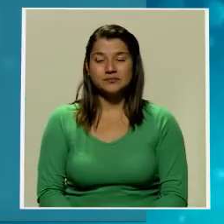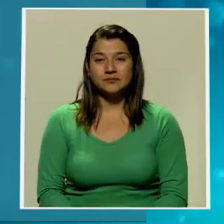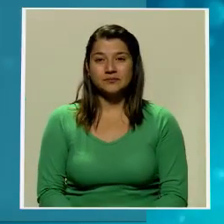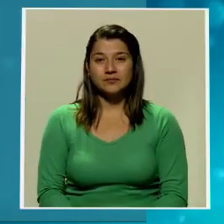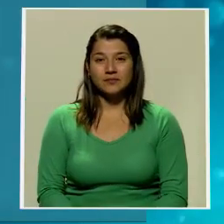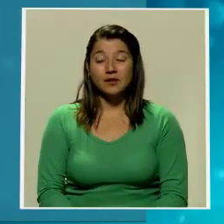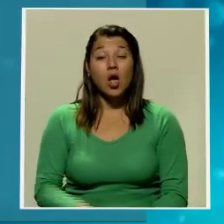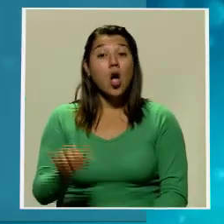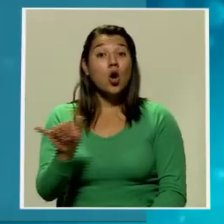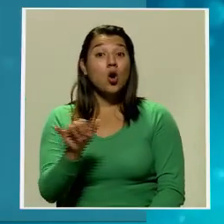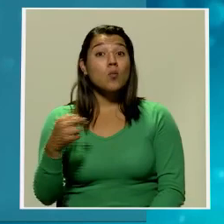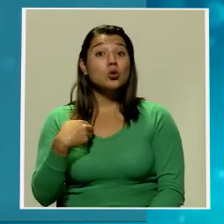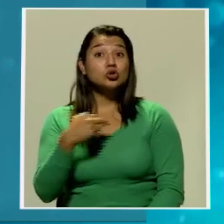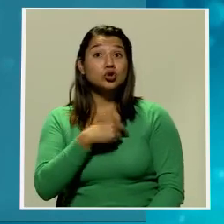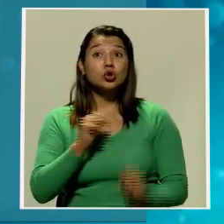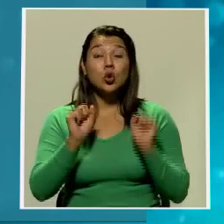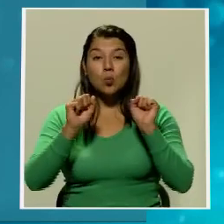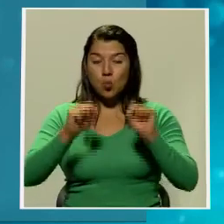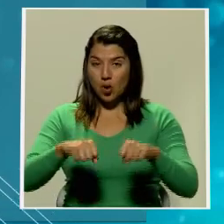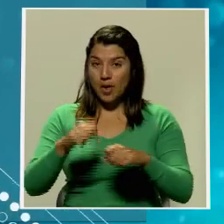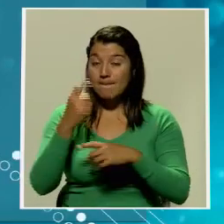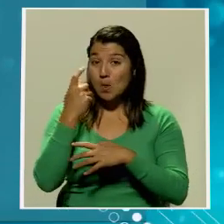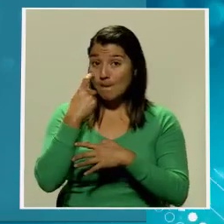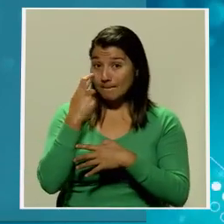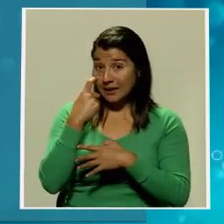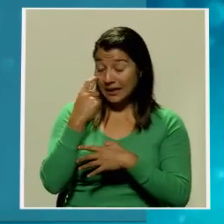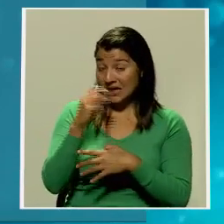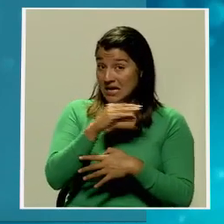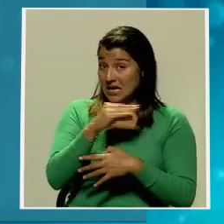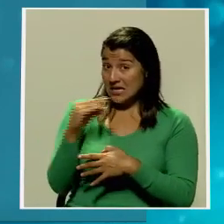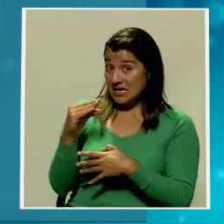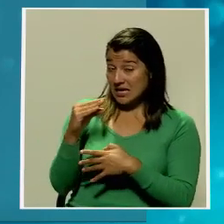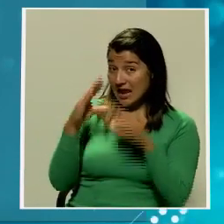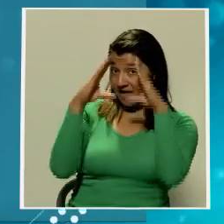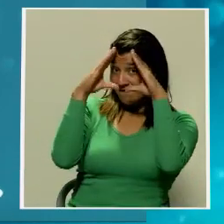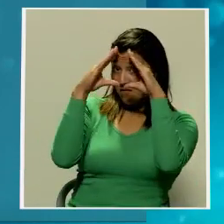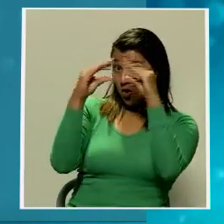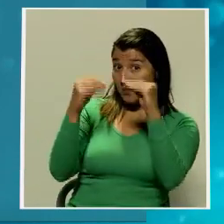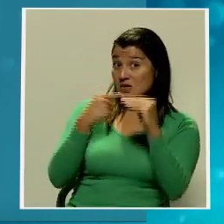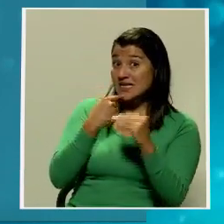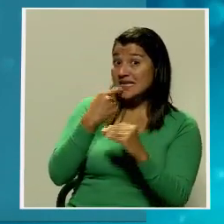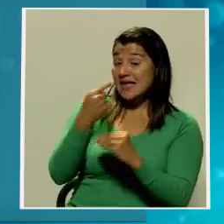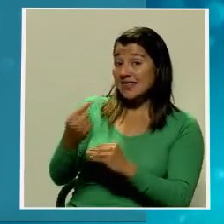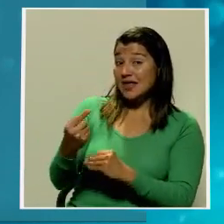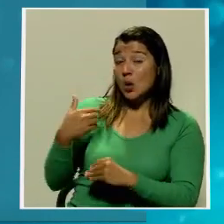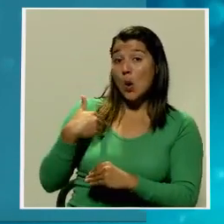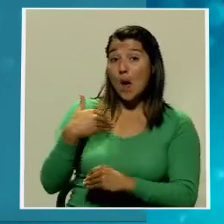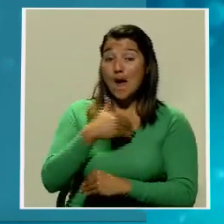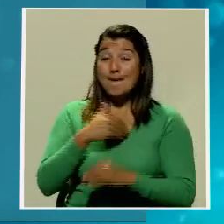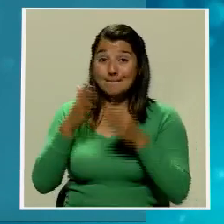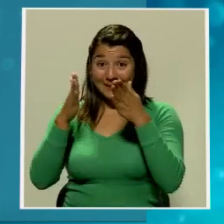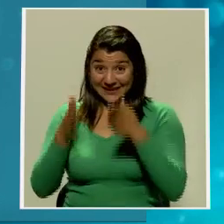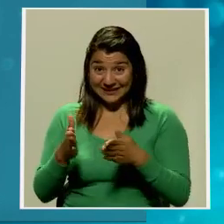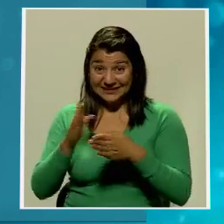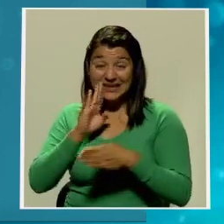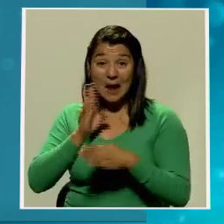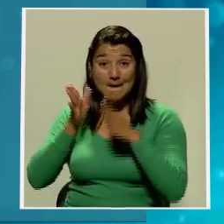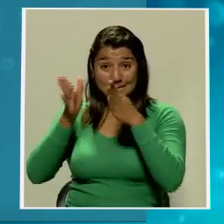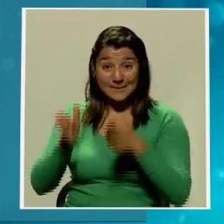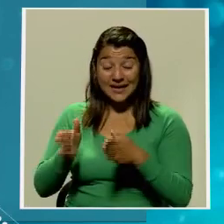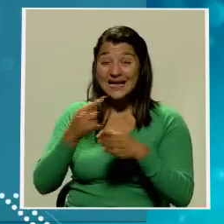ya que, como vemos en pantalla y según la información publicada por la ministra belga, la vacuna